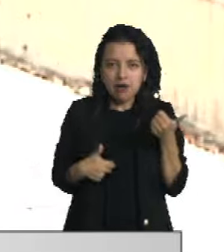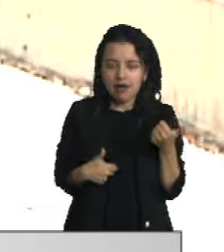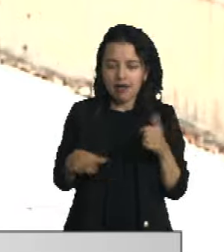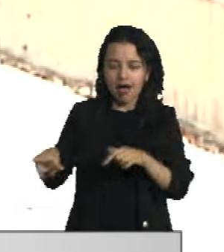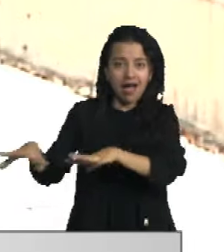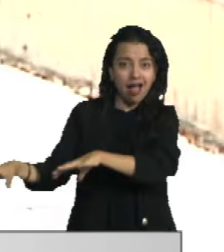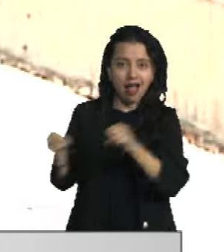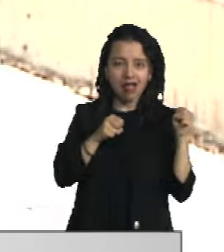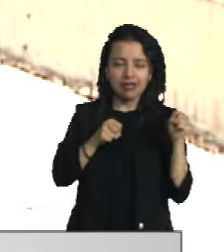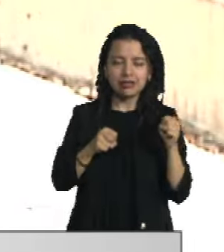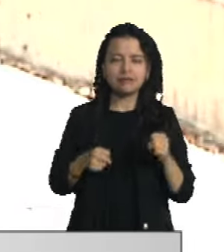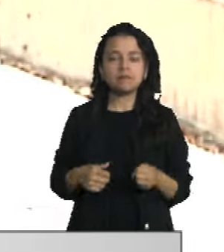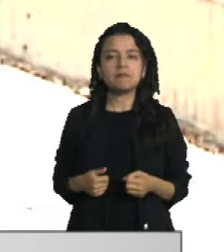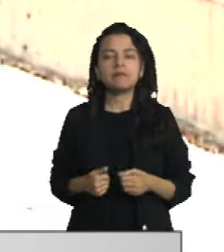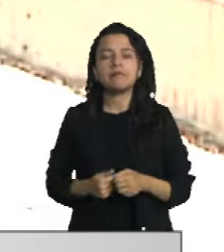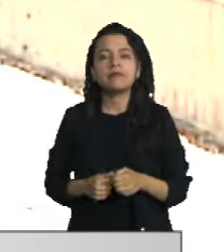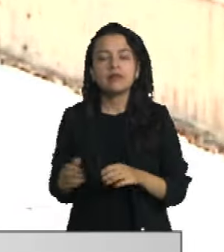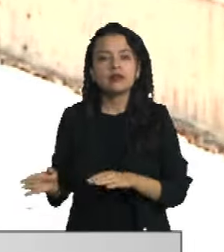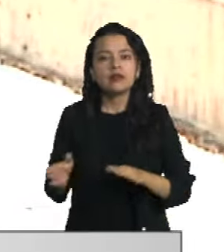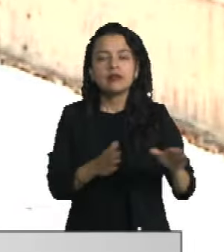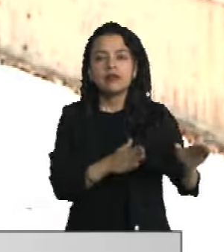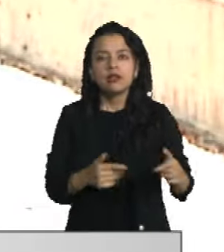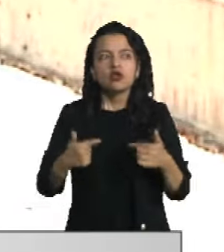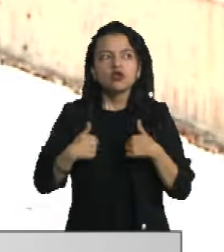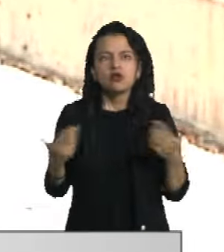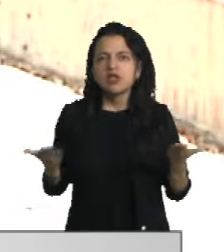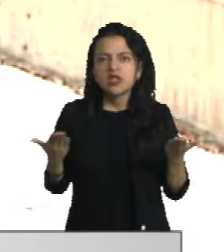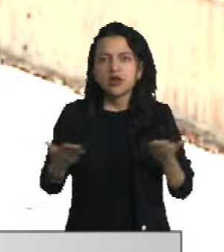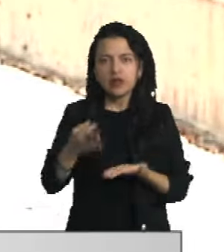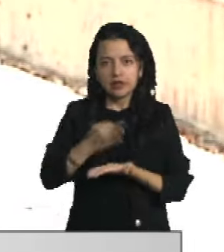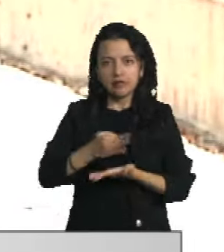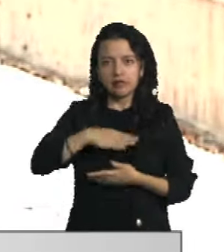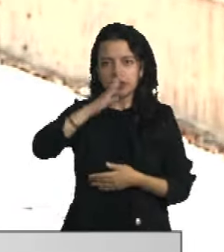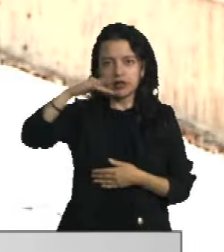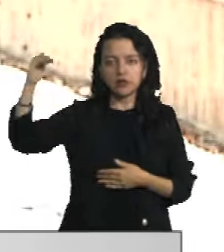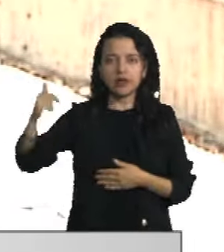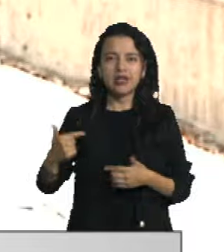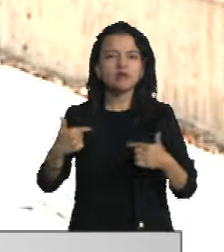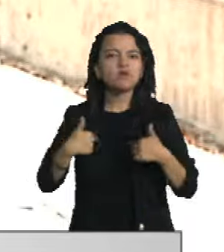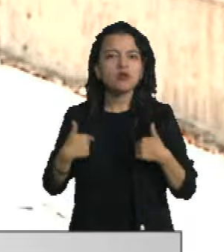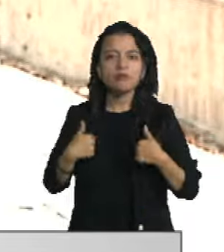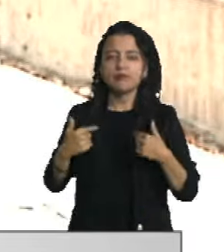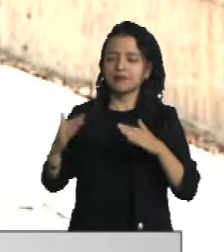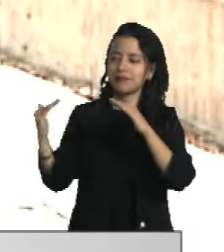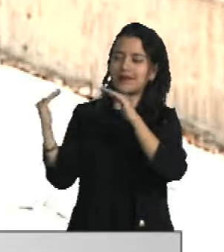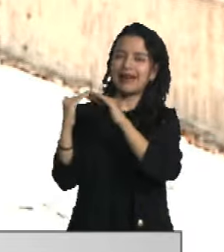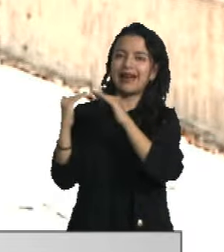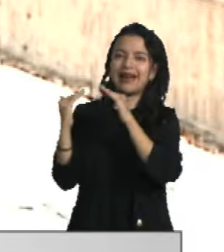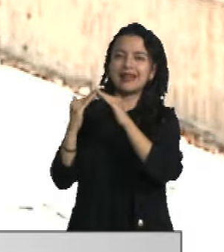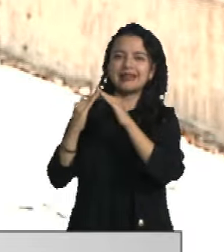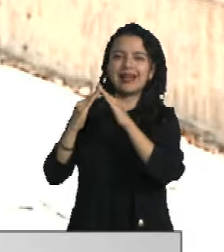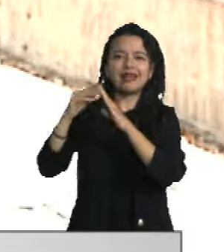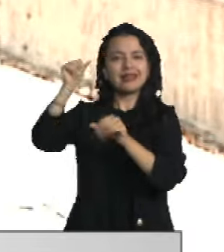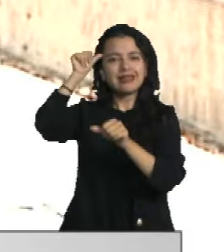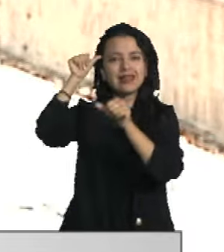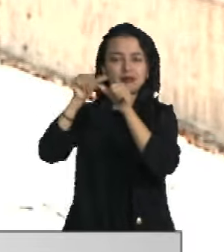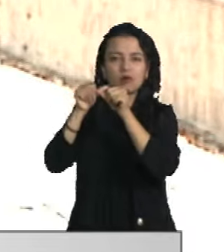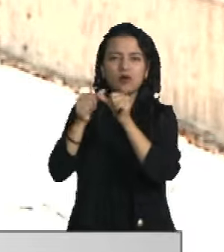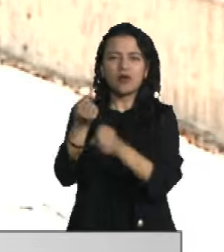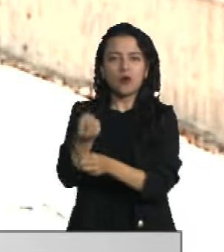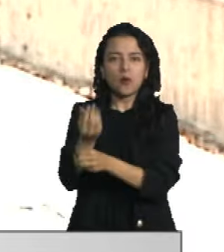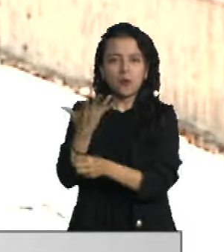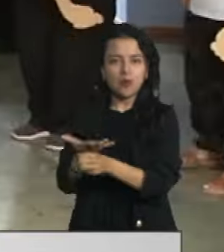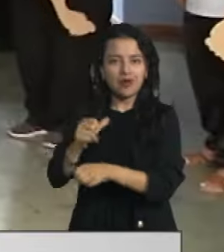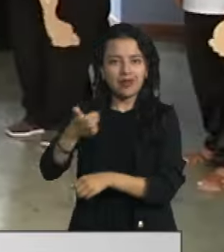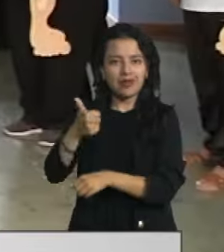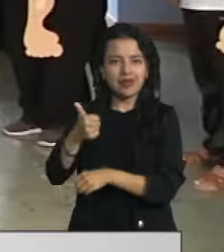en directo desde la capital de Antioquia porque a esta hora en el Museo Casa de la Memoria, ubicado en la Comuna 10, en el centro